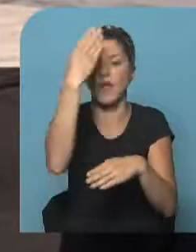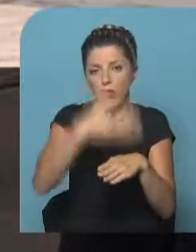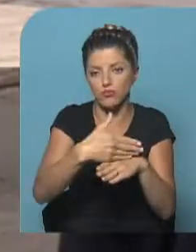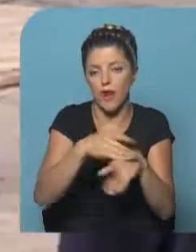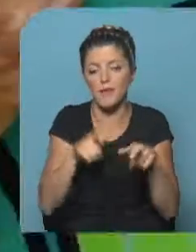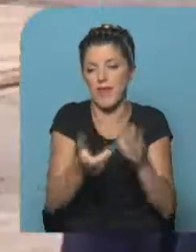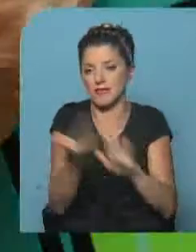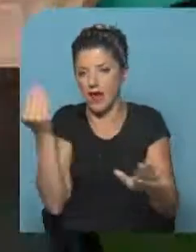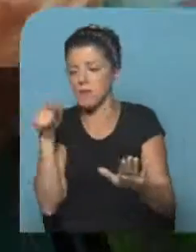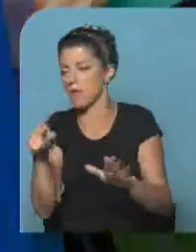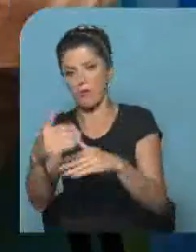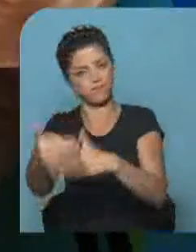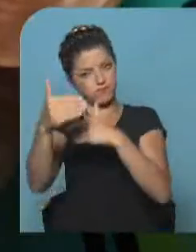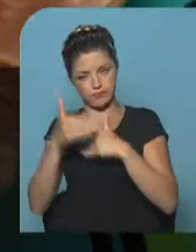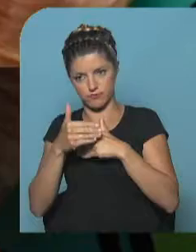vías.